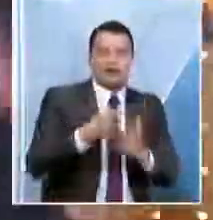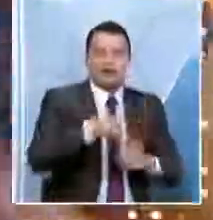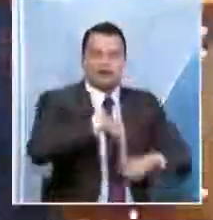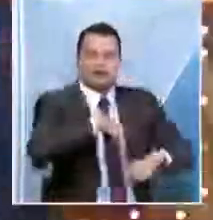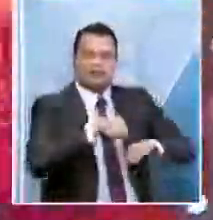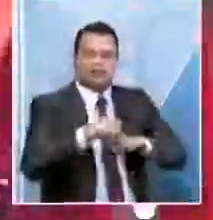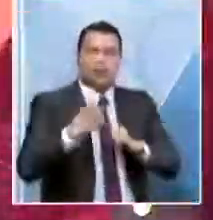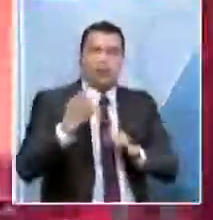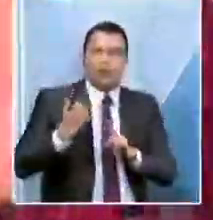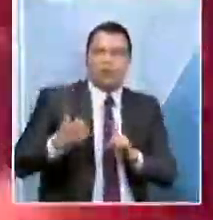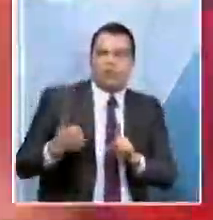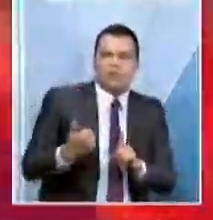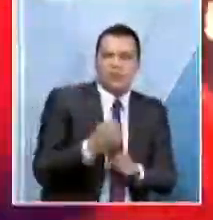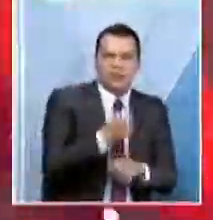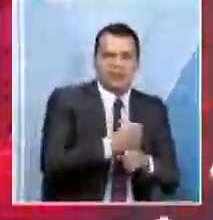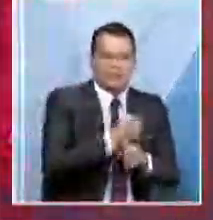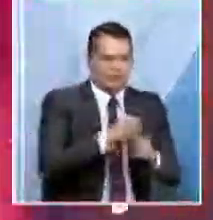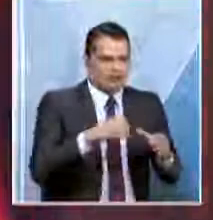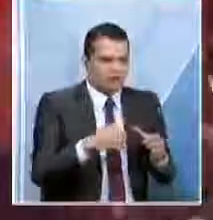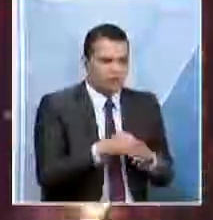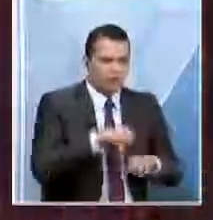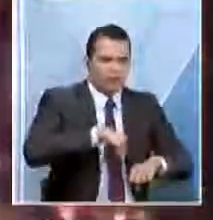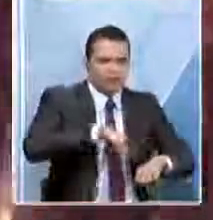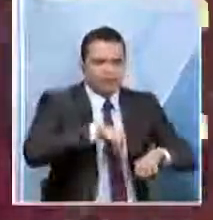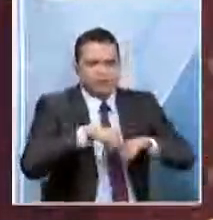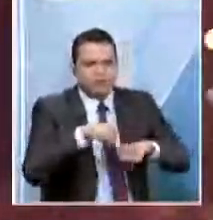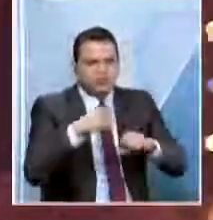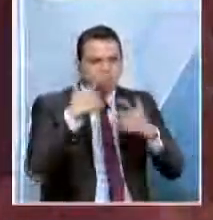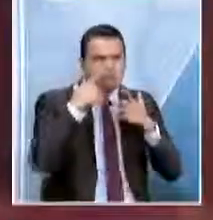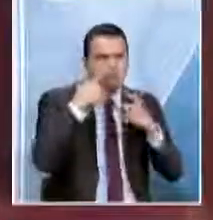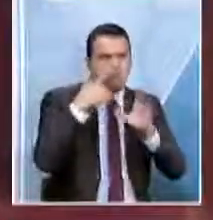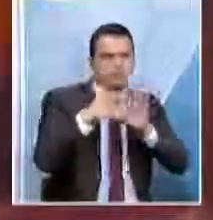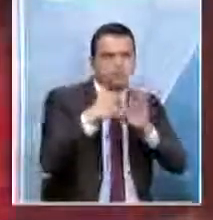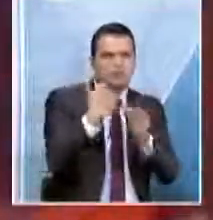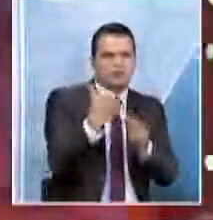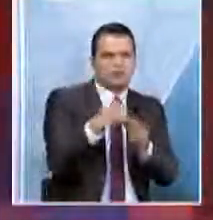de los principales actores de la cultura caleña y el ritmo representativo de la capital del Valle.